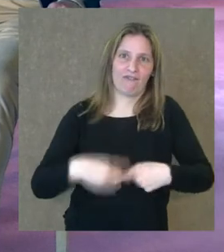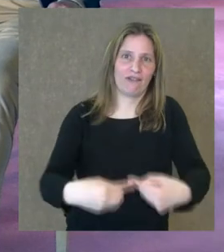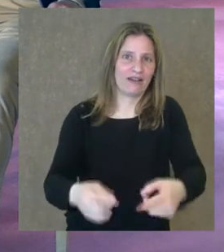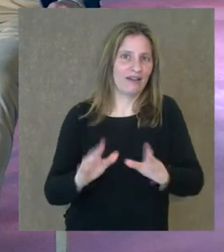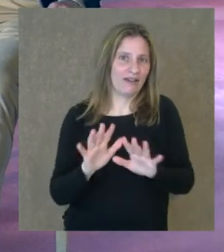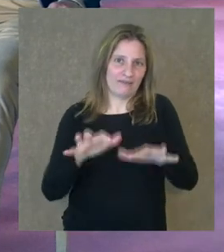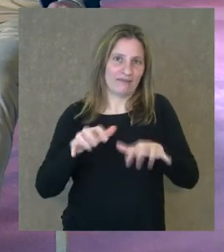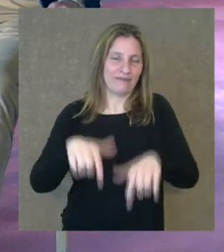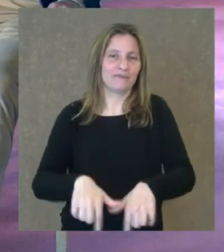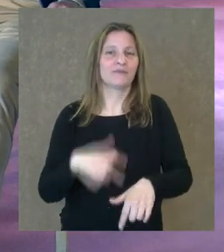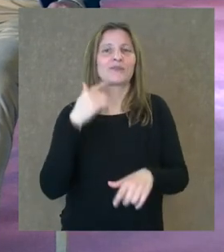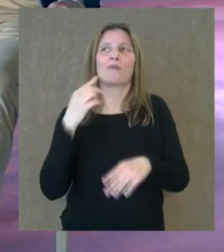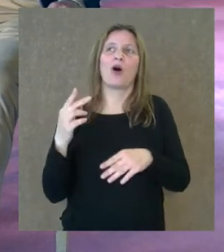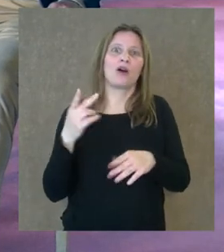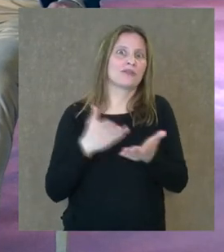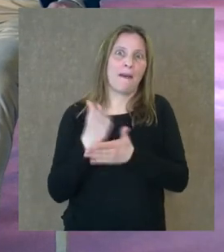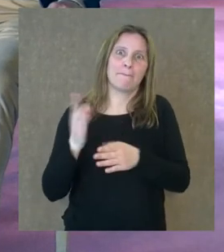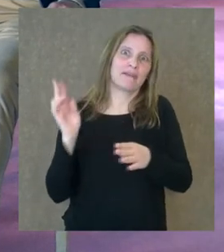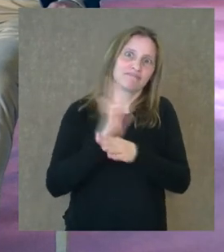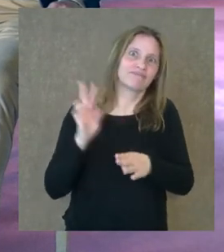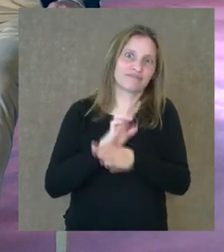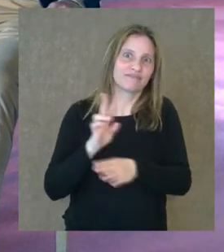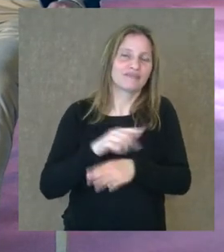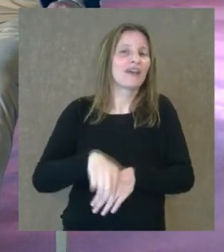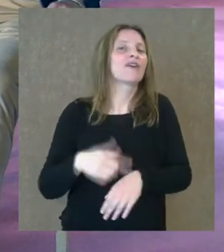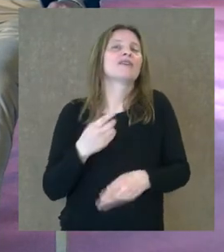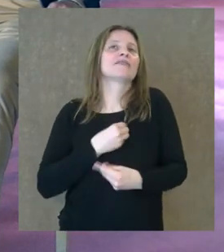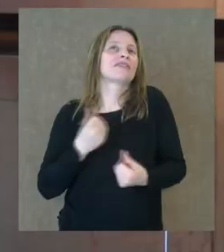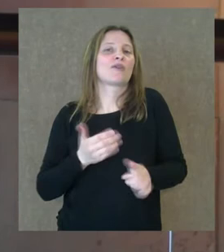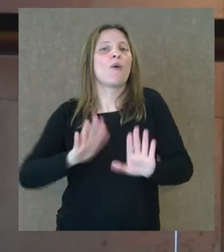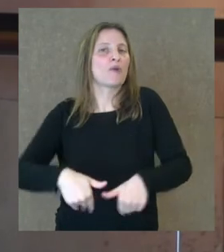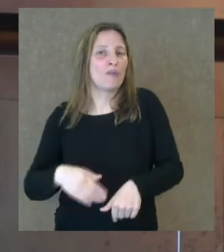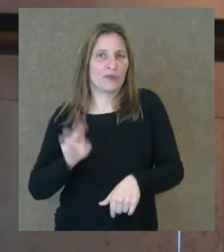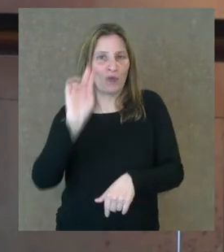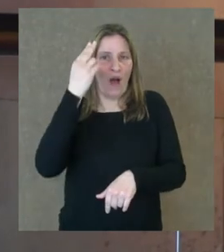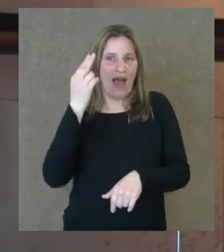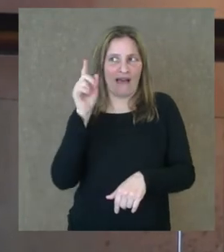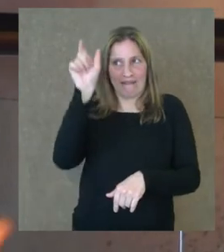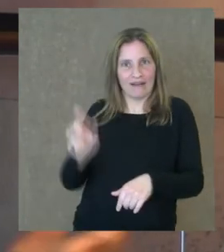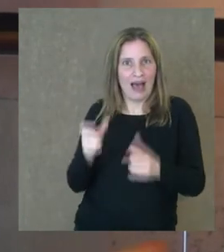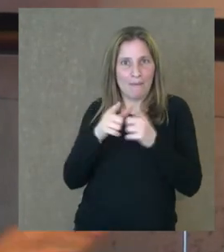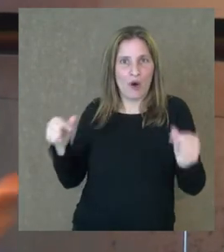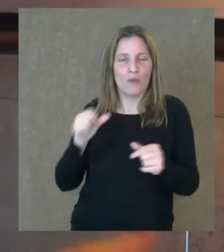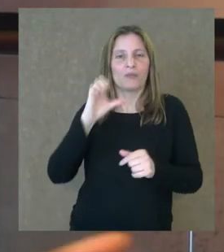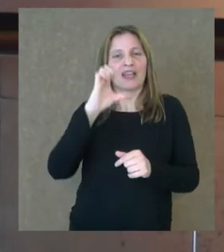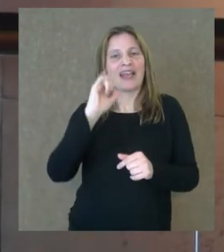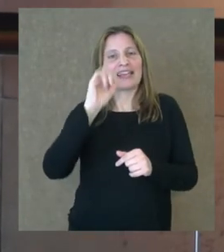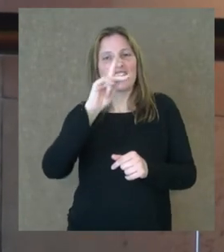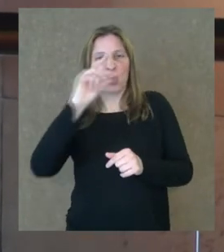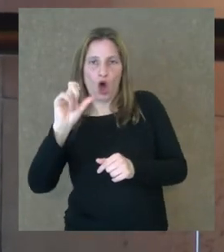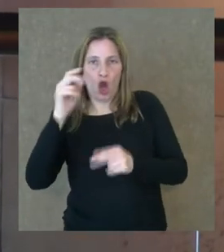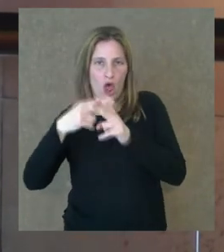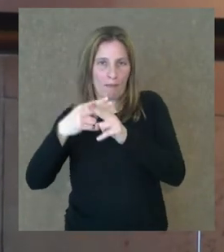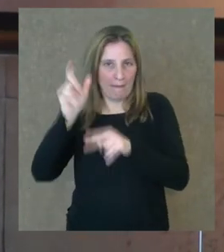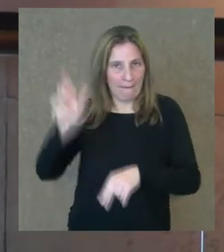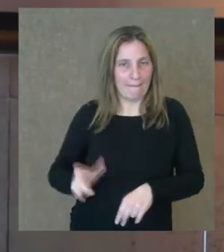absolutamente como como visitante extranjera porque la consideramos propia y bueno se ha estado con nosotros aquí compartiendo algunas